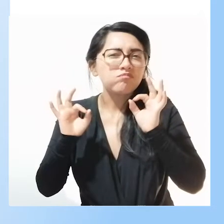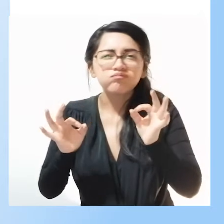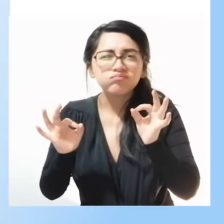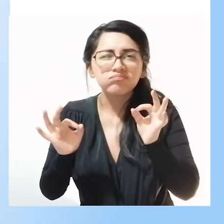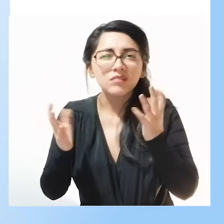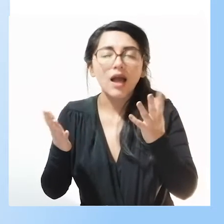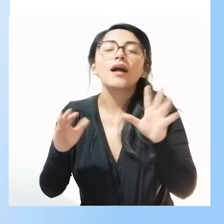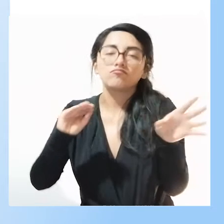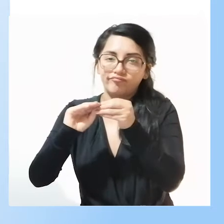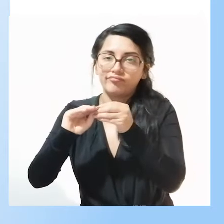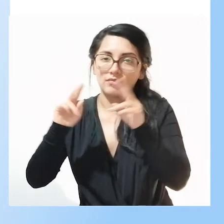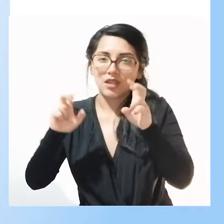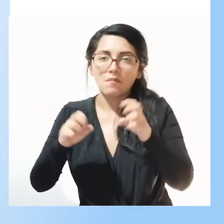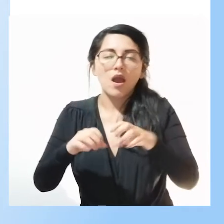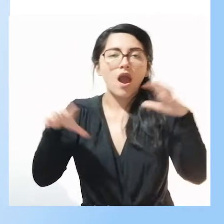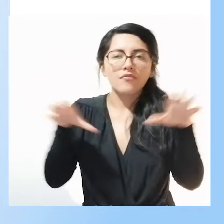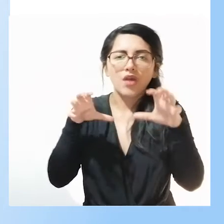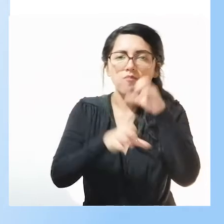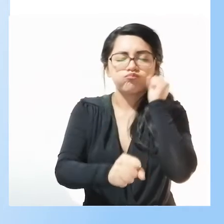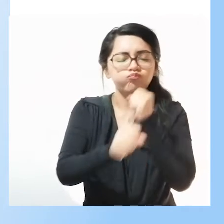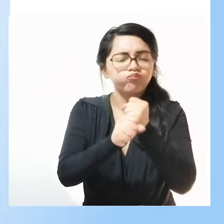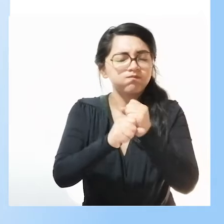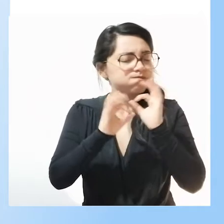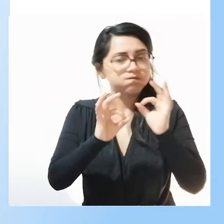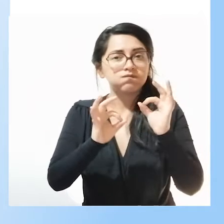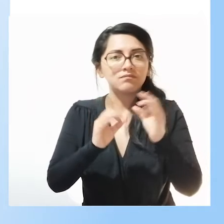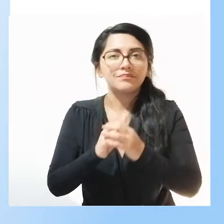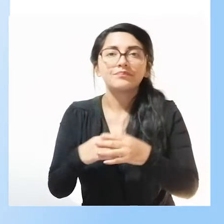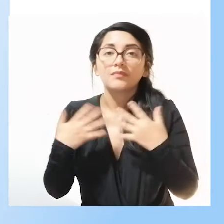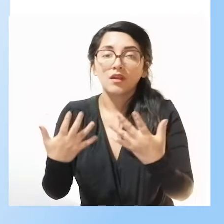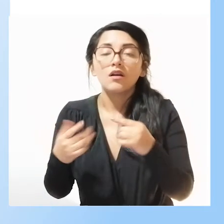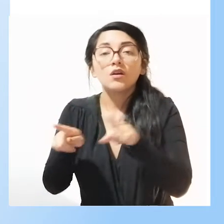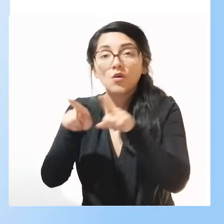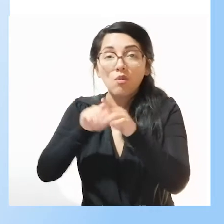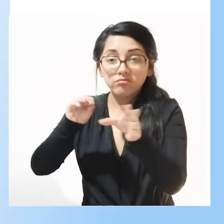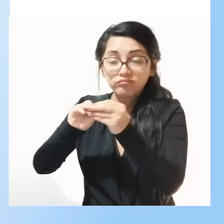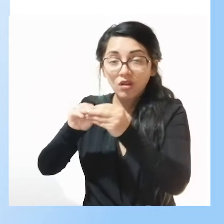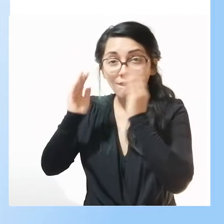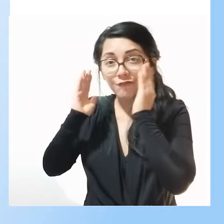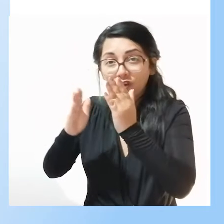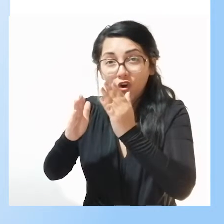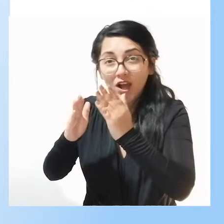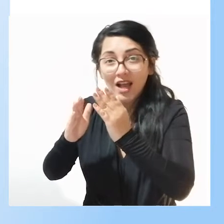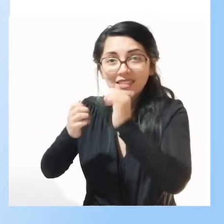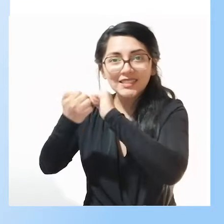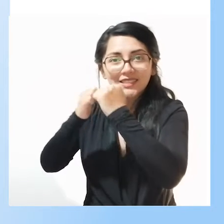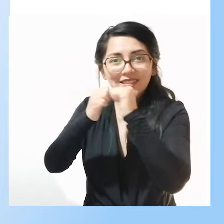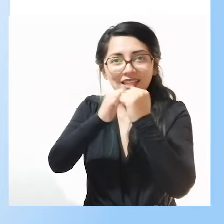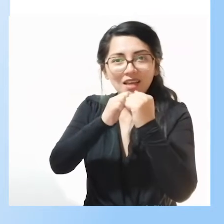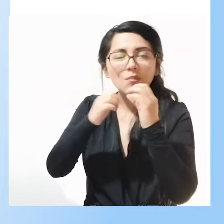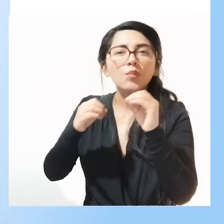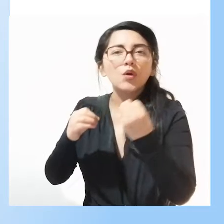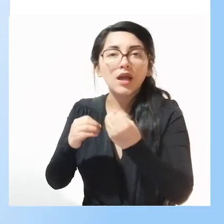las buenas prácticas y la evidencia científica. Es el enfoque sistémico y sobre todo hacer énfasis a la